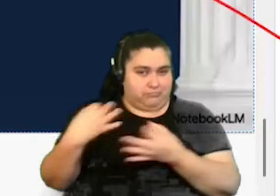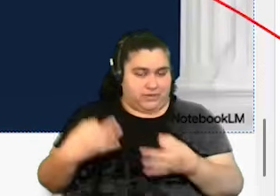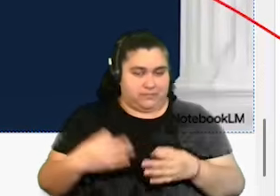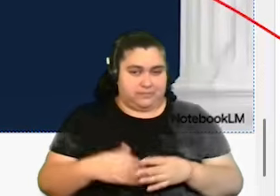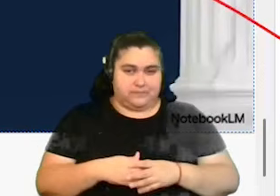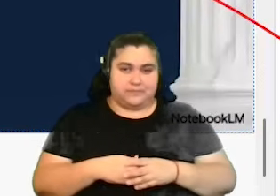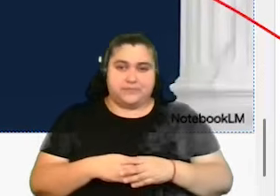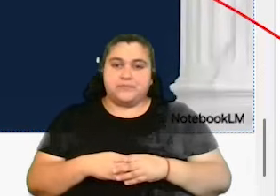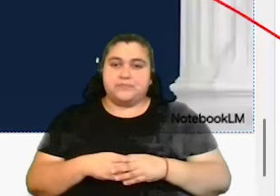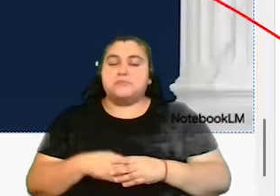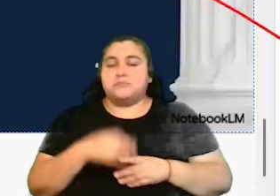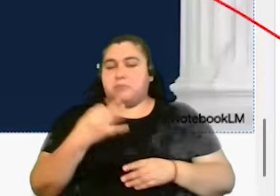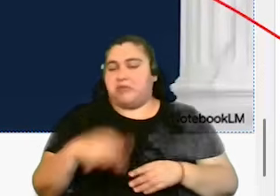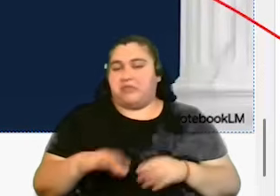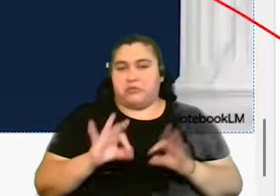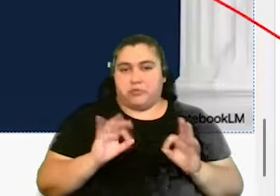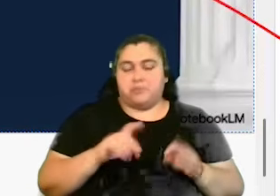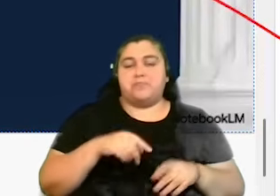Perfecto.